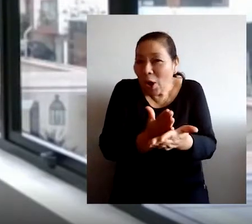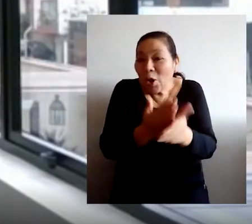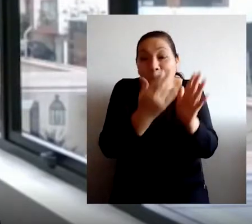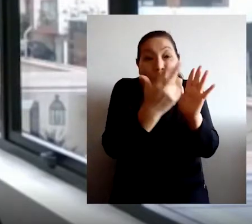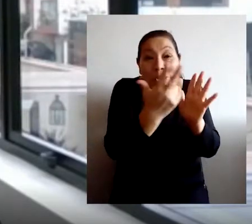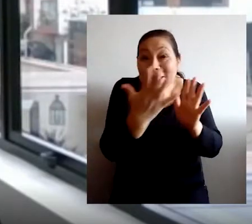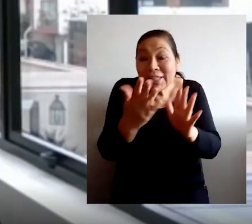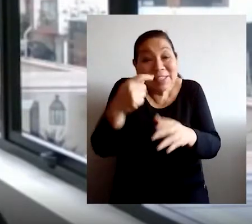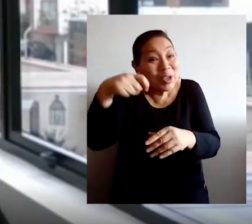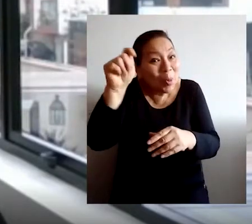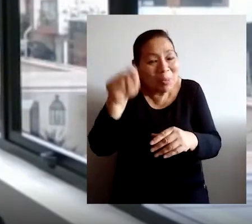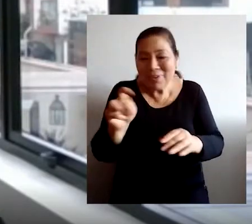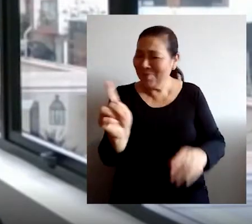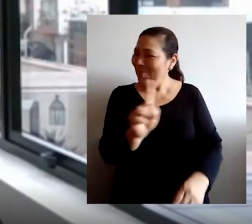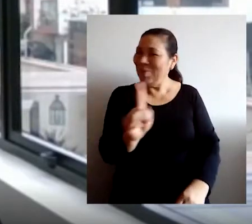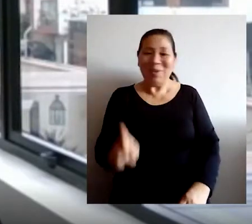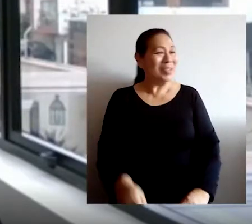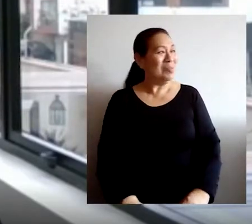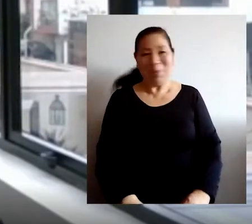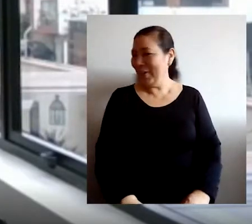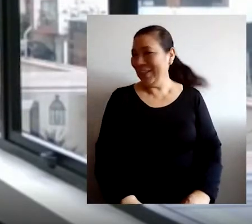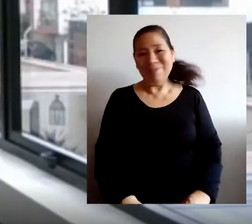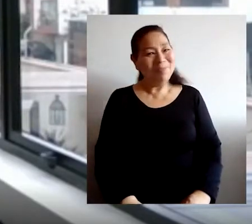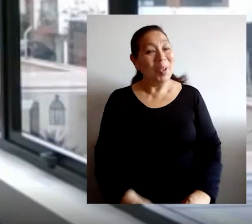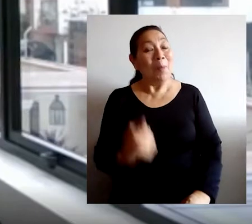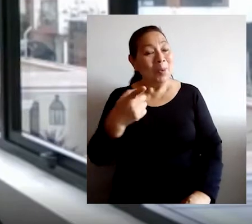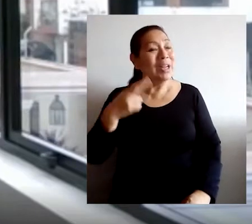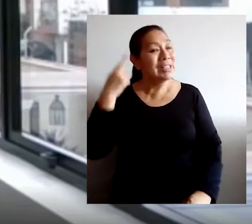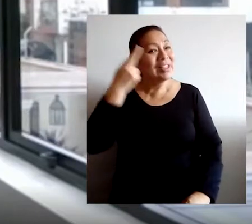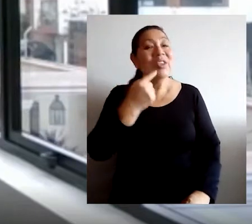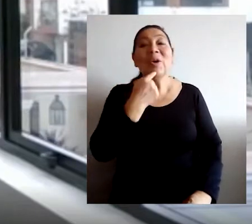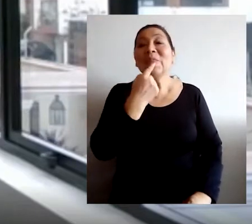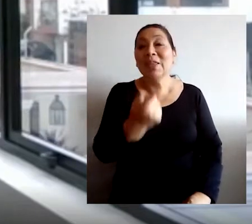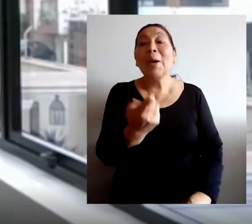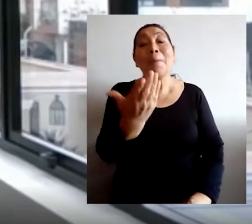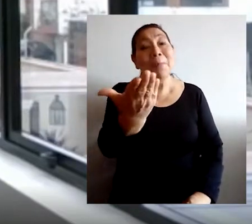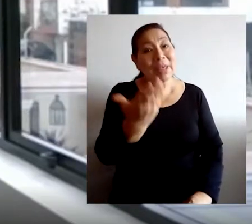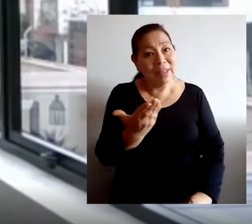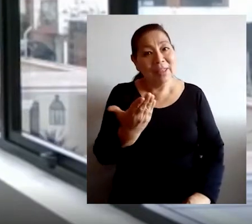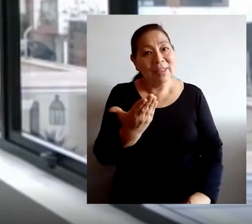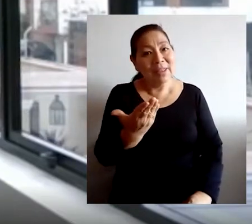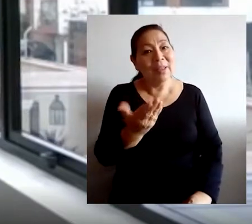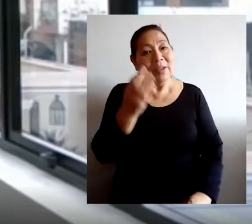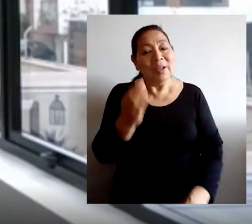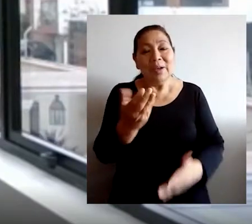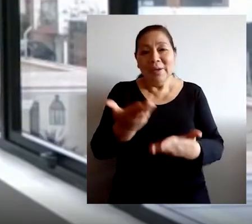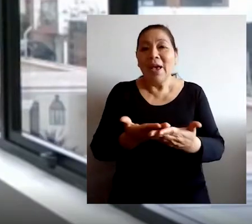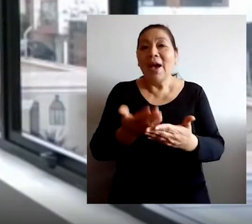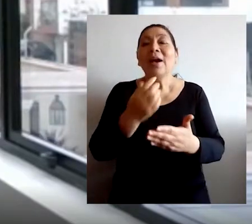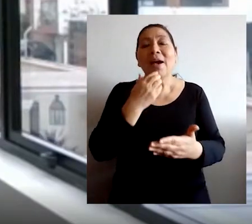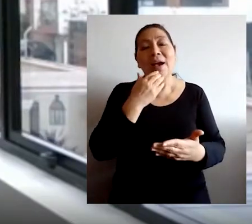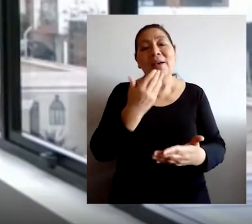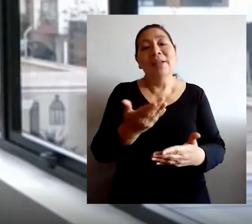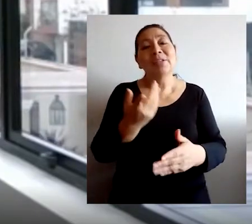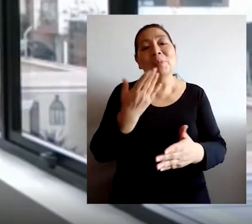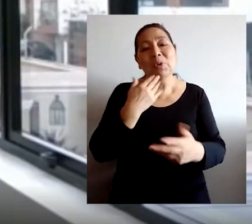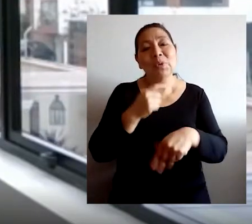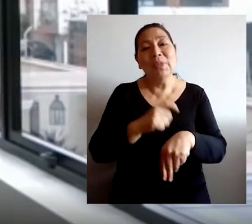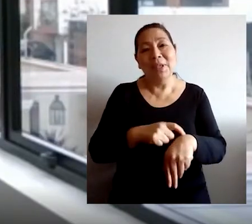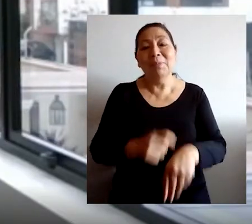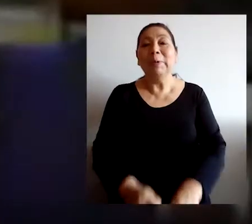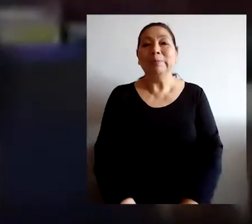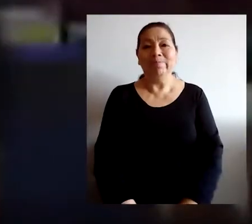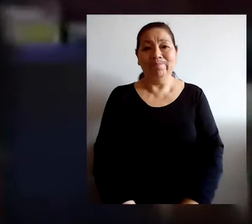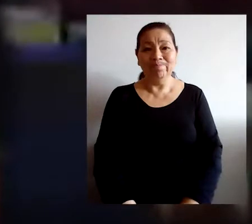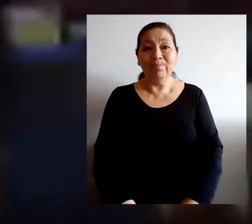confiscación 85%. Eso no es eso. Por esta razón, reitero mi pedido de que se declare fundado el recurso de agravio. Gracias por su tiempo, presidente.